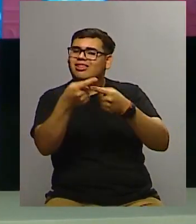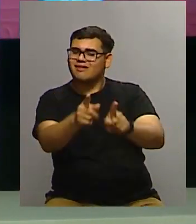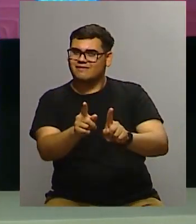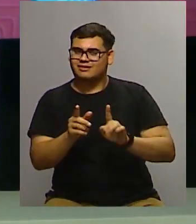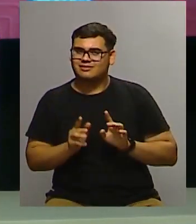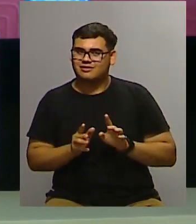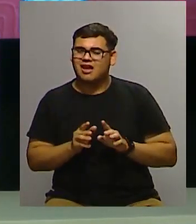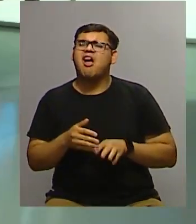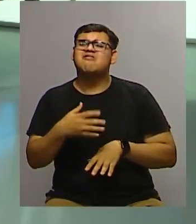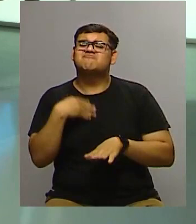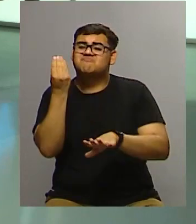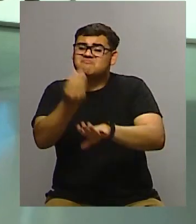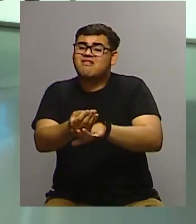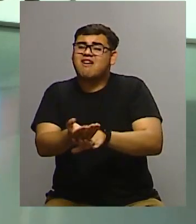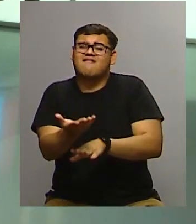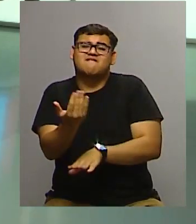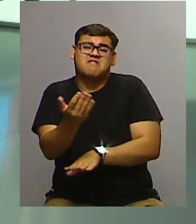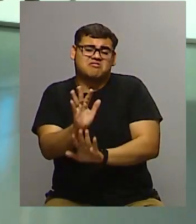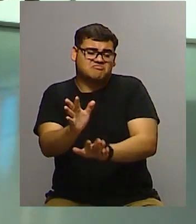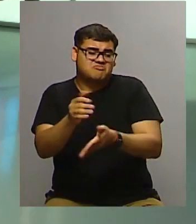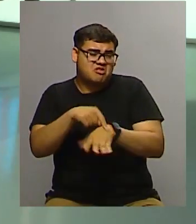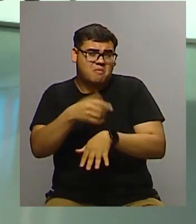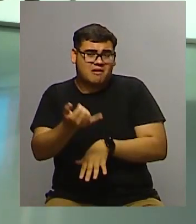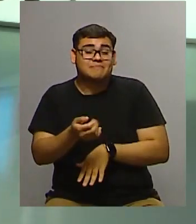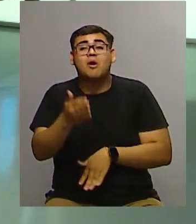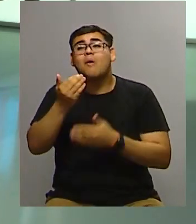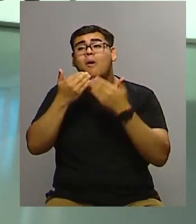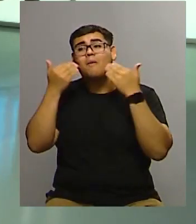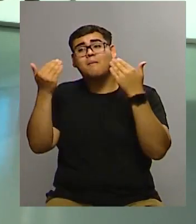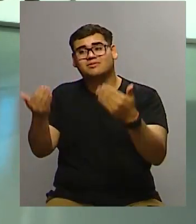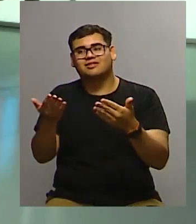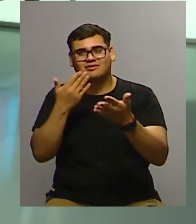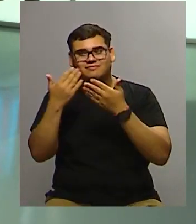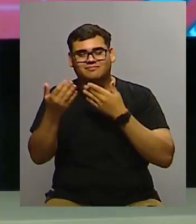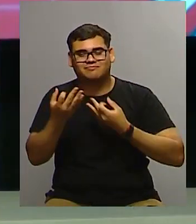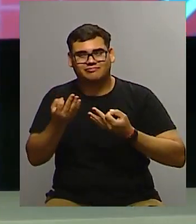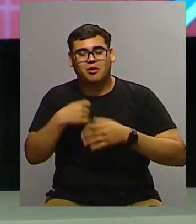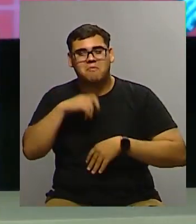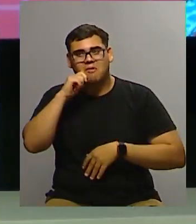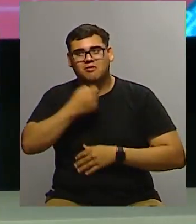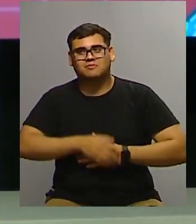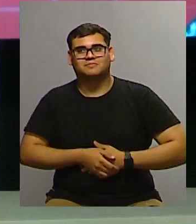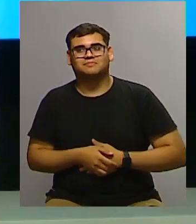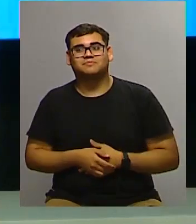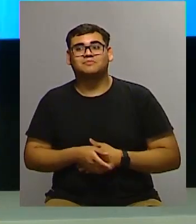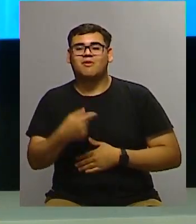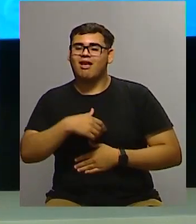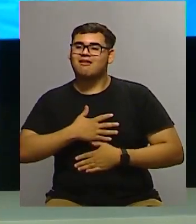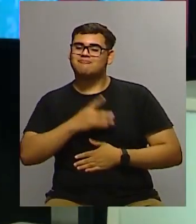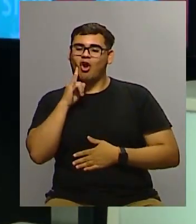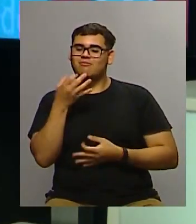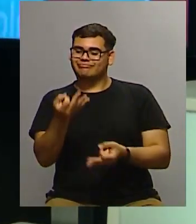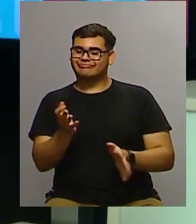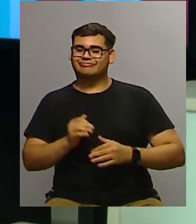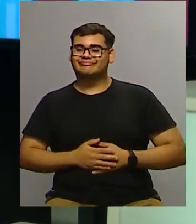definir candidatos. ¿Quién va a ser candidato o no? Bueno, Martín, muchísimas gracias. Un placer poder hablar con vos. Igualmente para mí y he estado muy cómodo. Bueno,